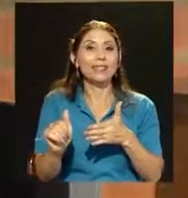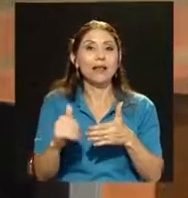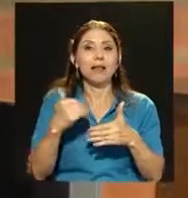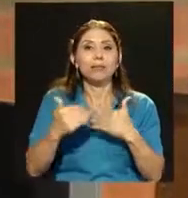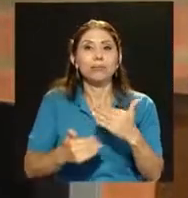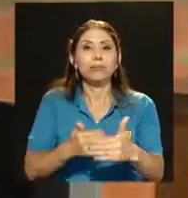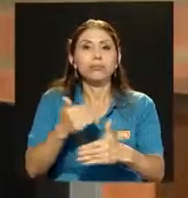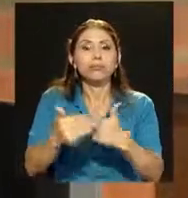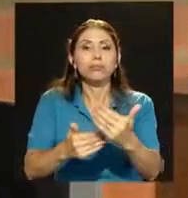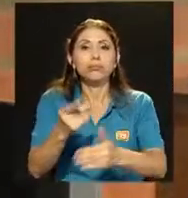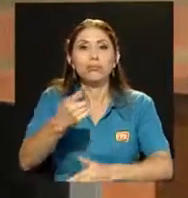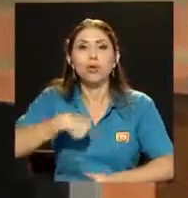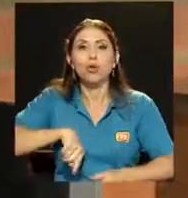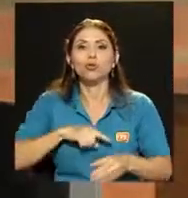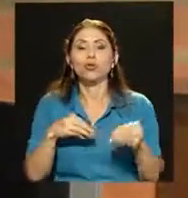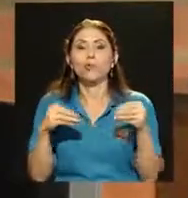vulnerable.